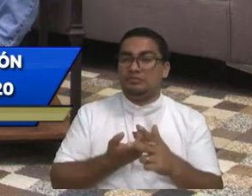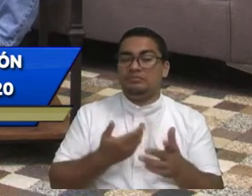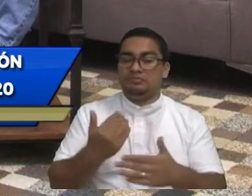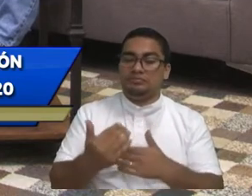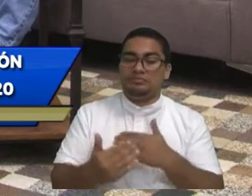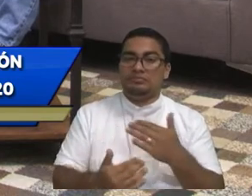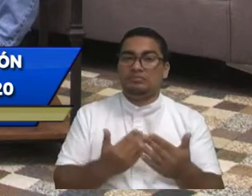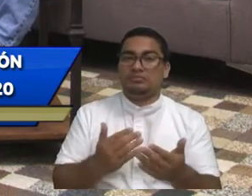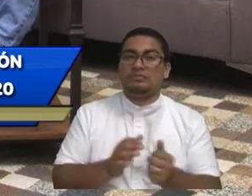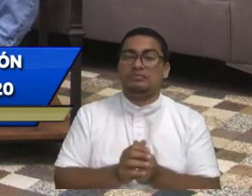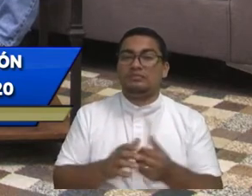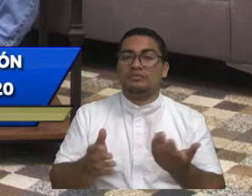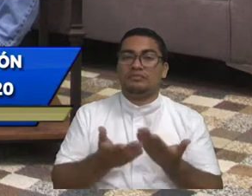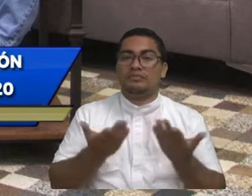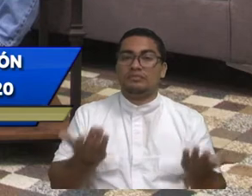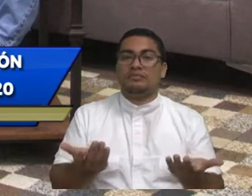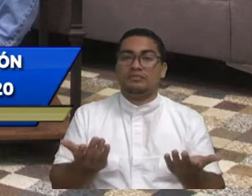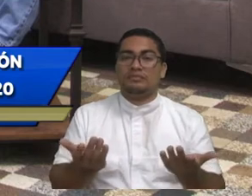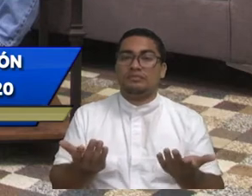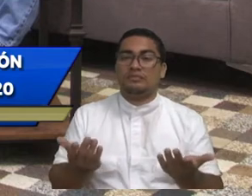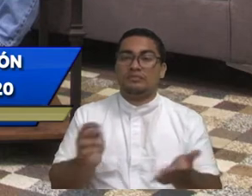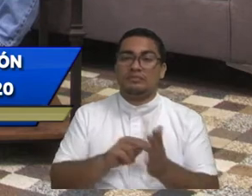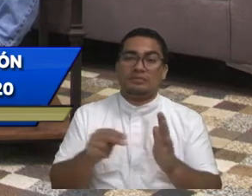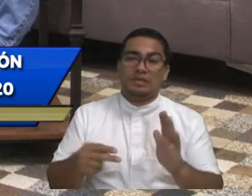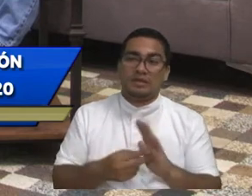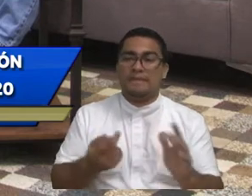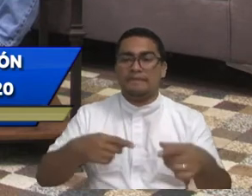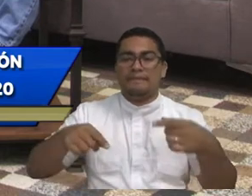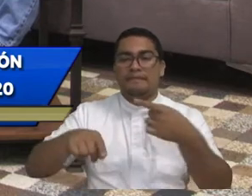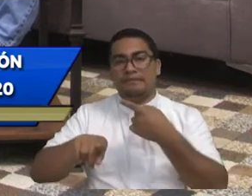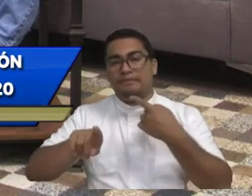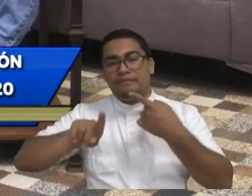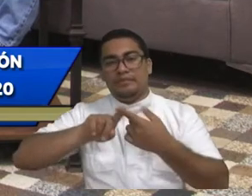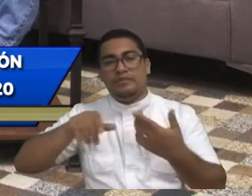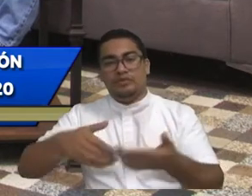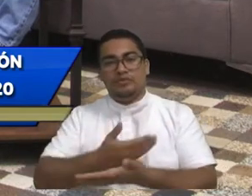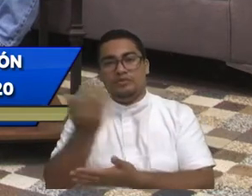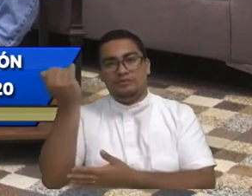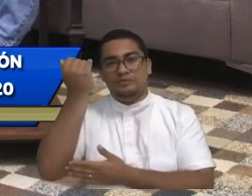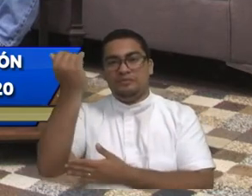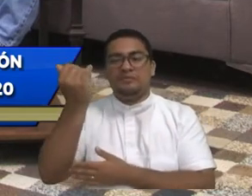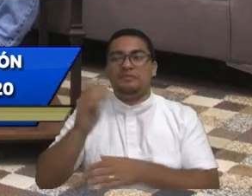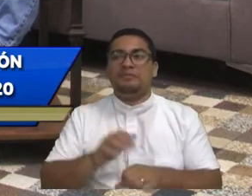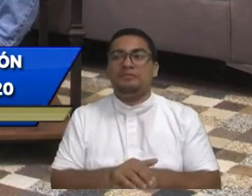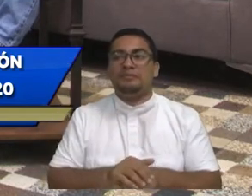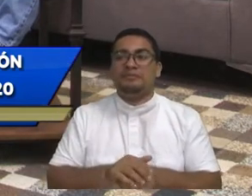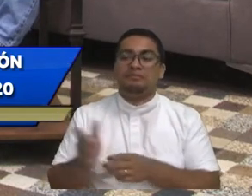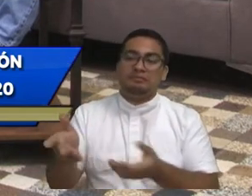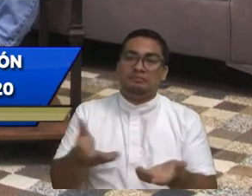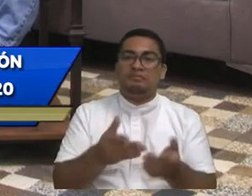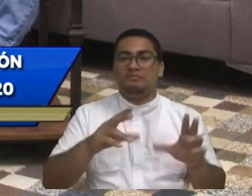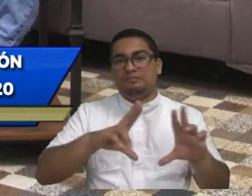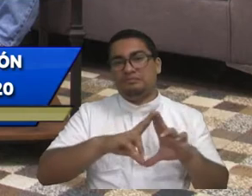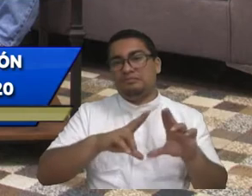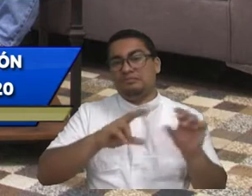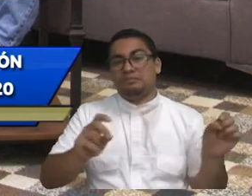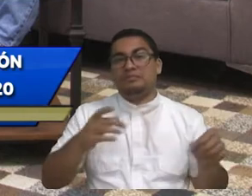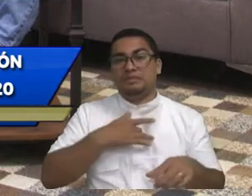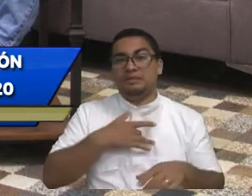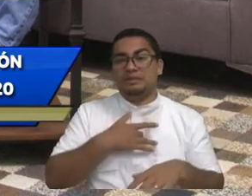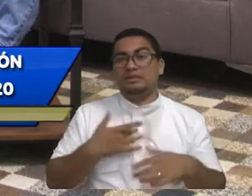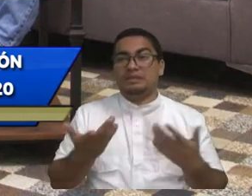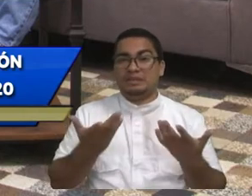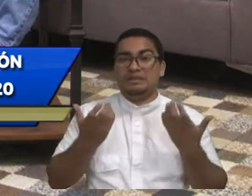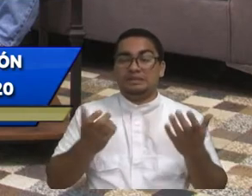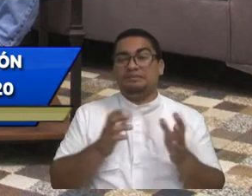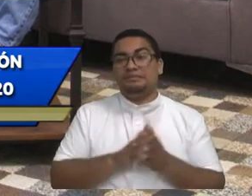para integrar cada vez más la tecnología a nuestro país que tanto la requiere que tanto la demanda